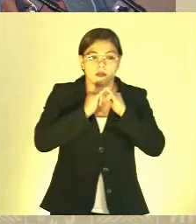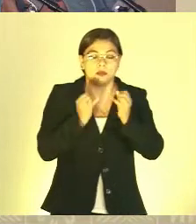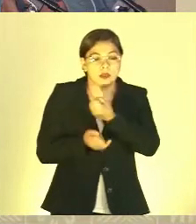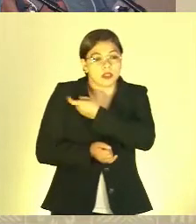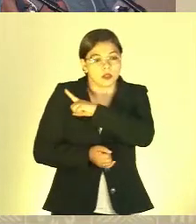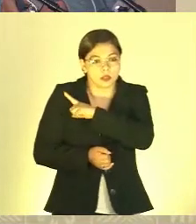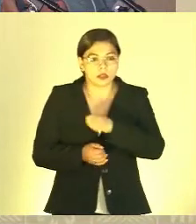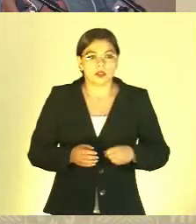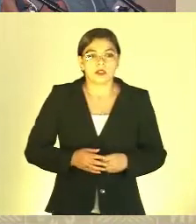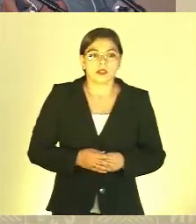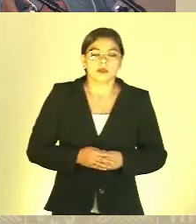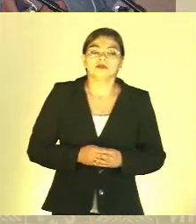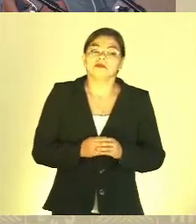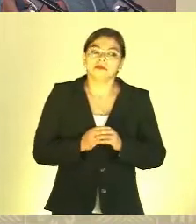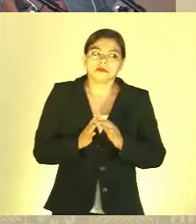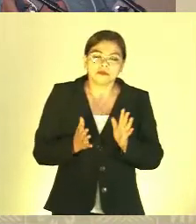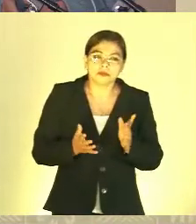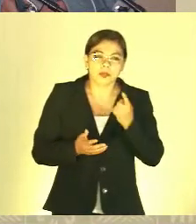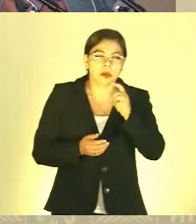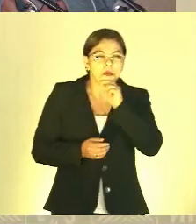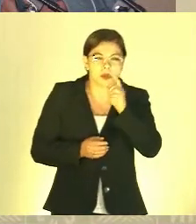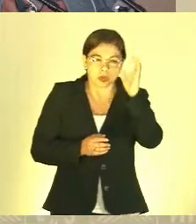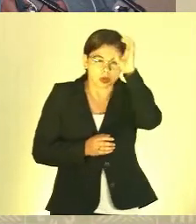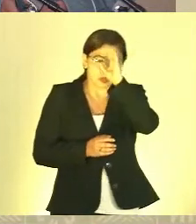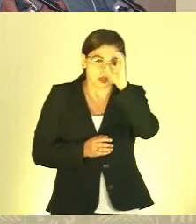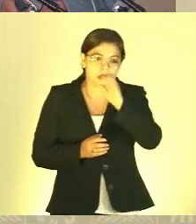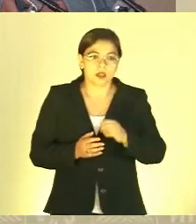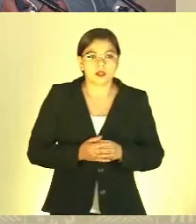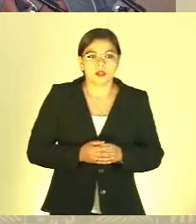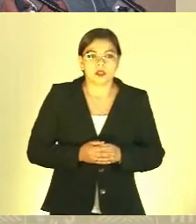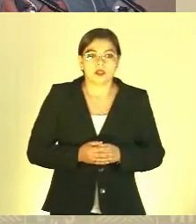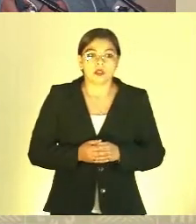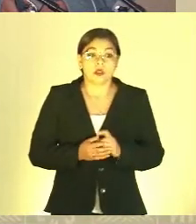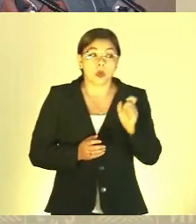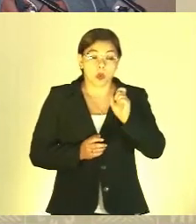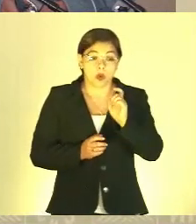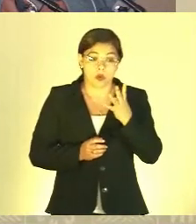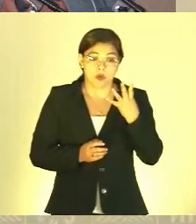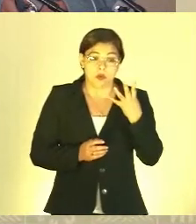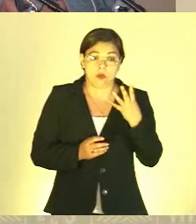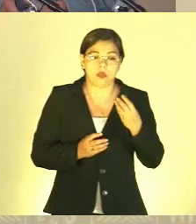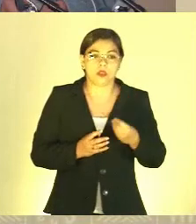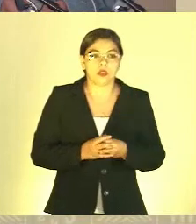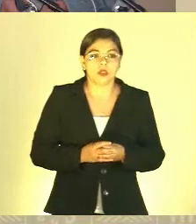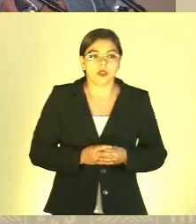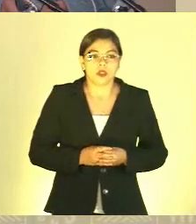Salud. Tienen que ver con la ciencia, porque cuando estos cuatro eventos